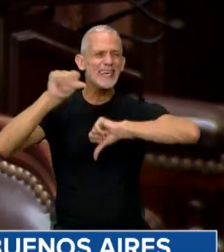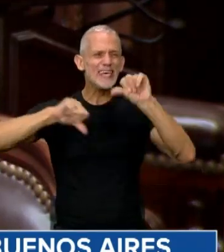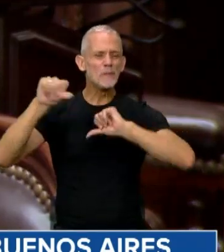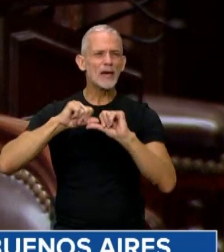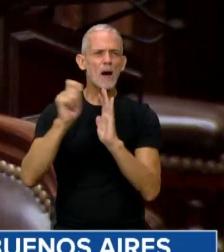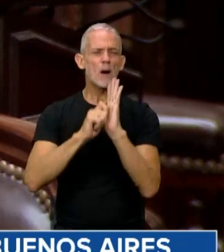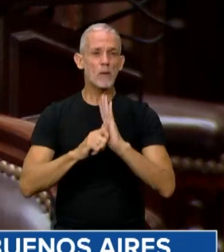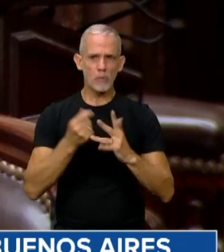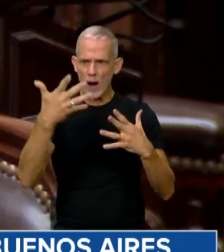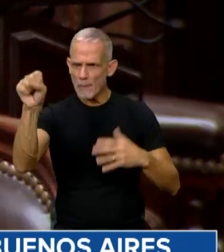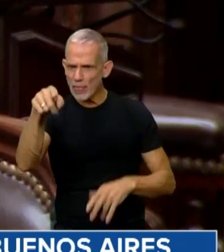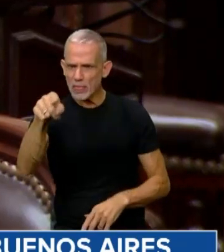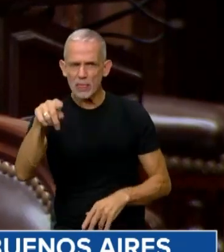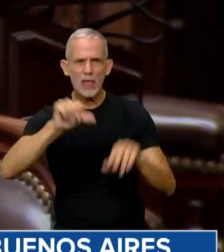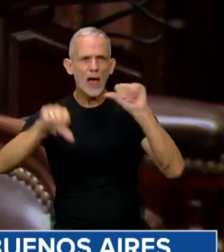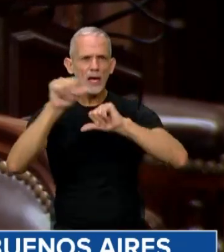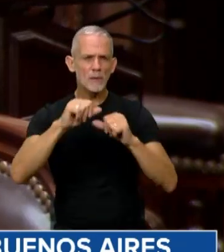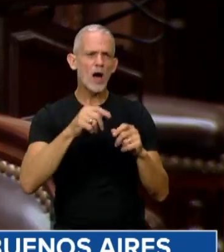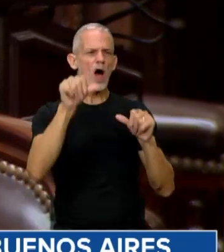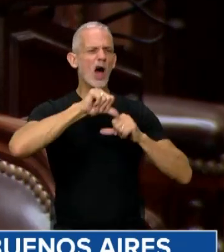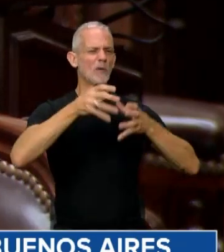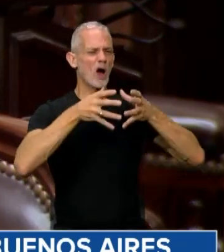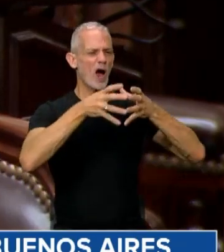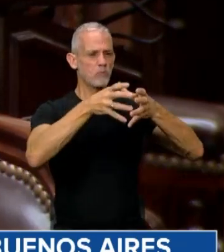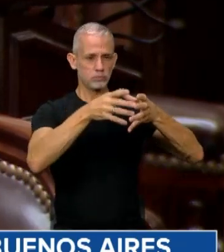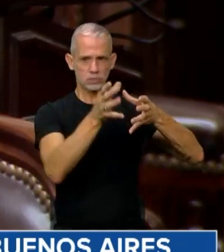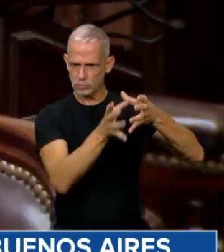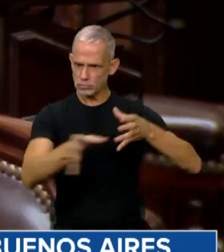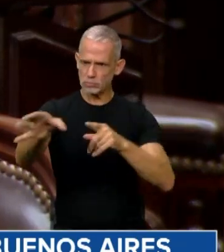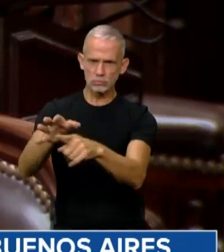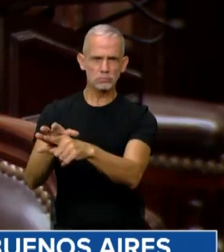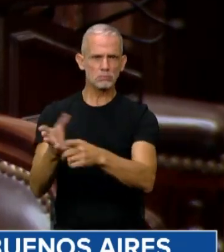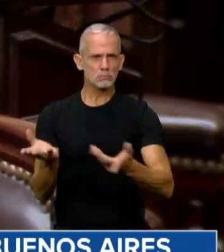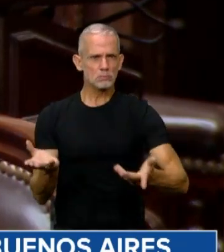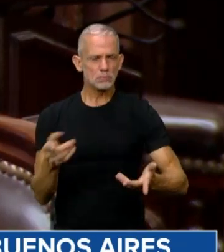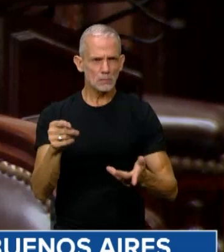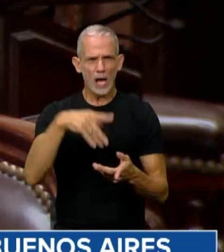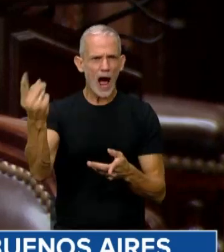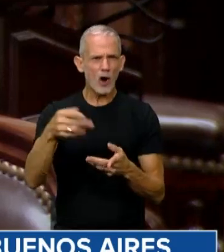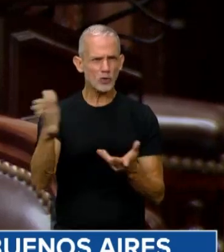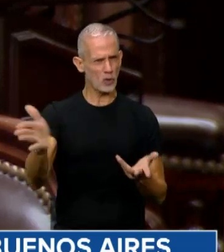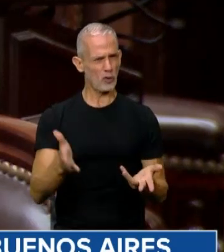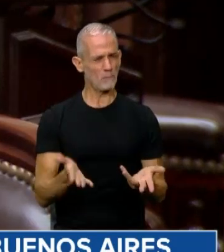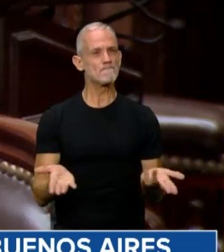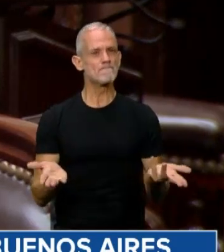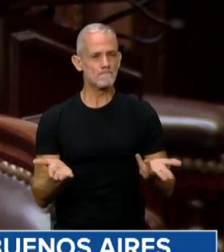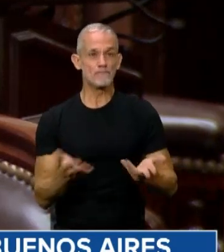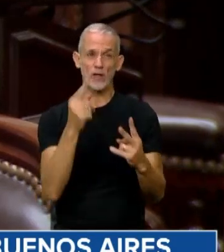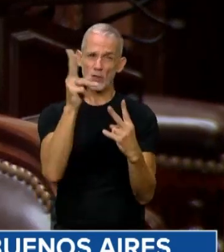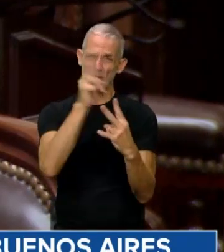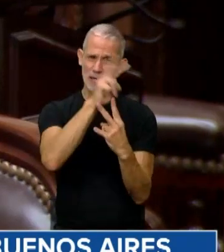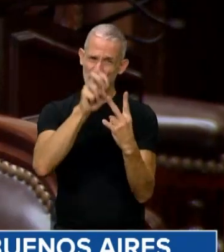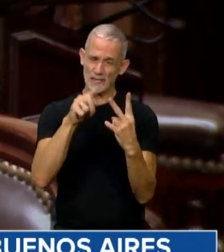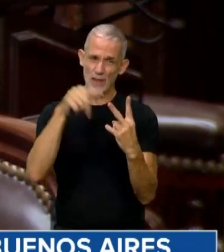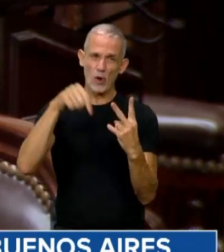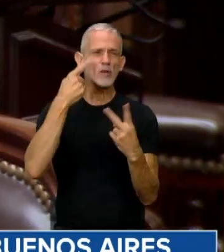de detectar, por ejemplo, el desvío justamente de esos precursores. Hay dos cuestiones que se han puesto en